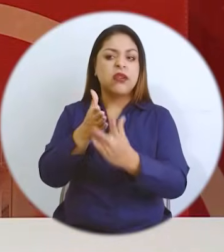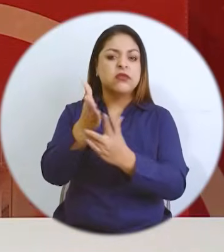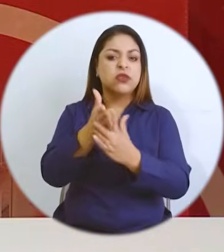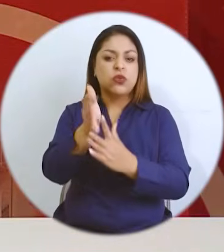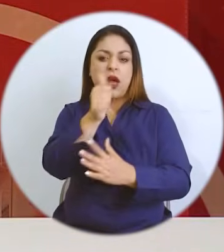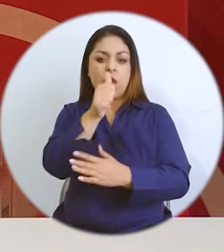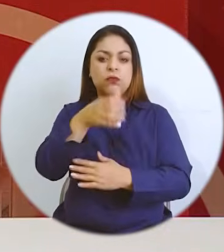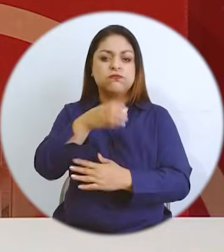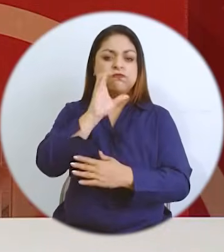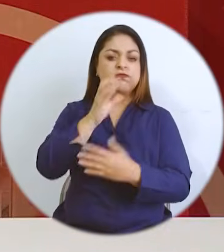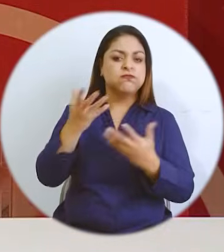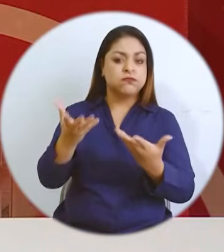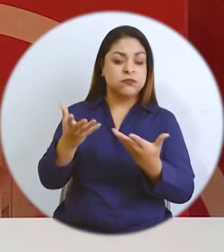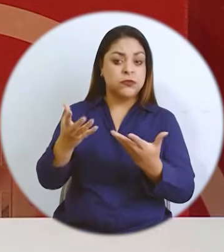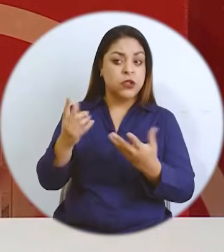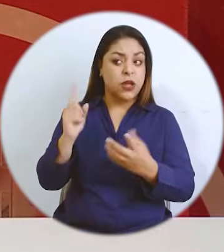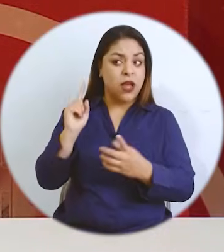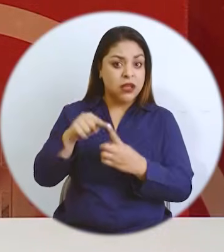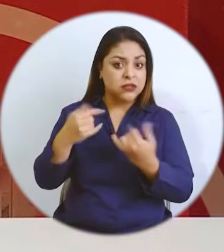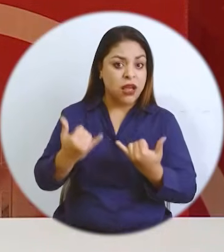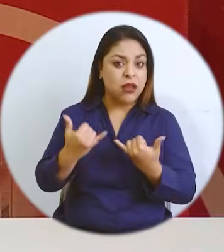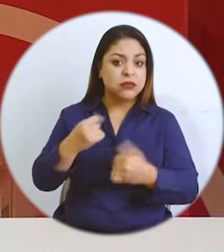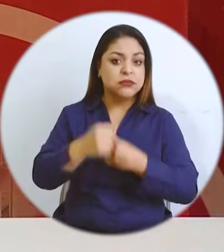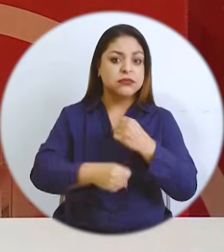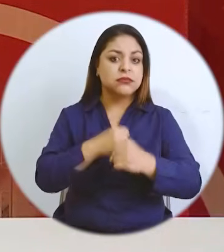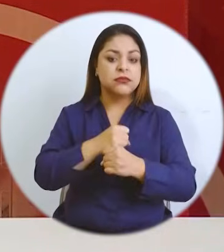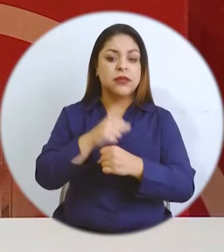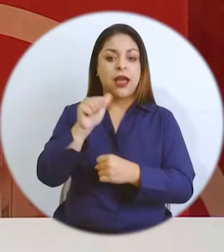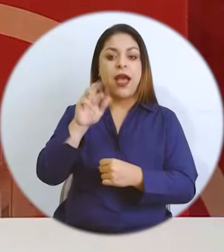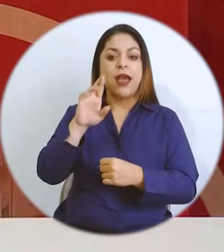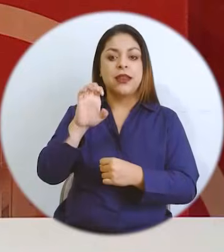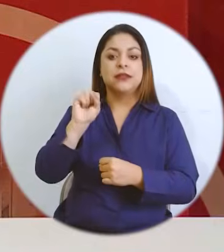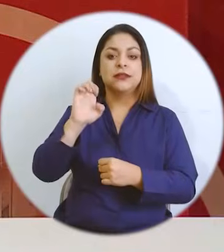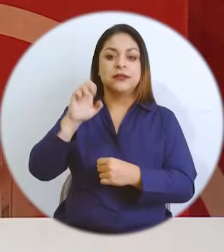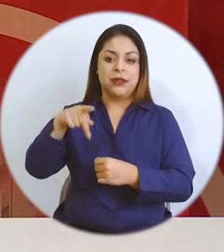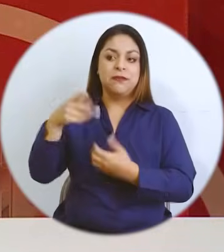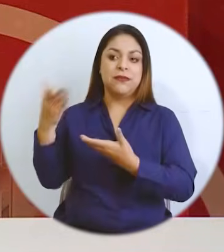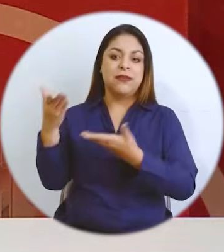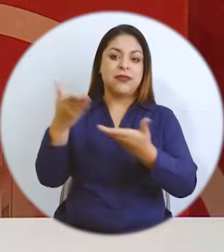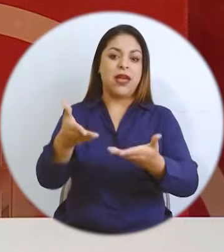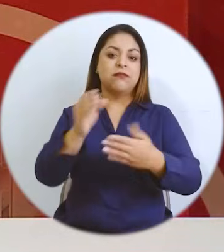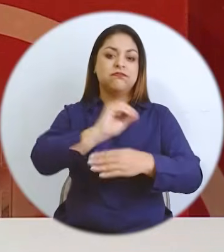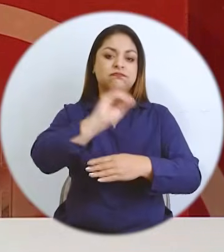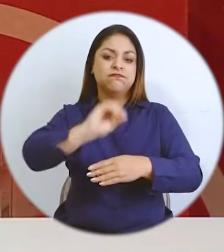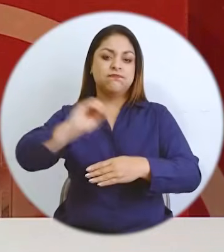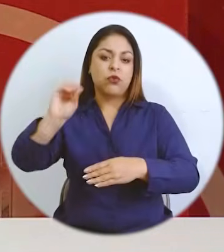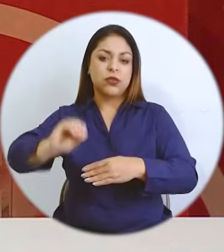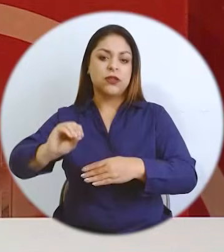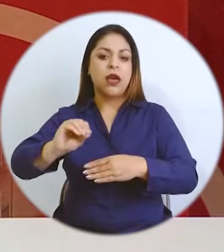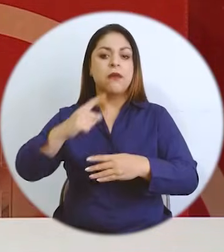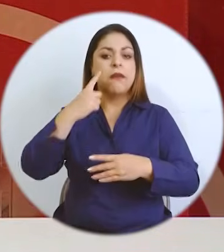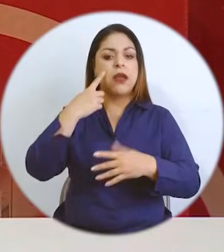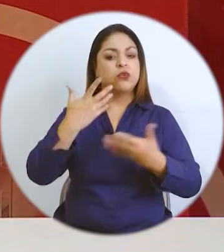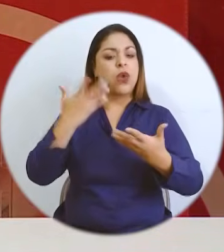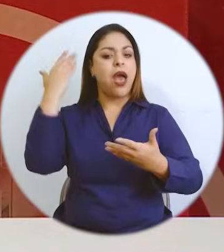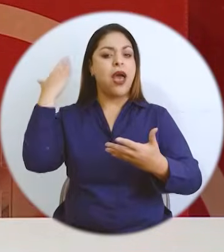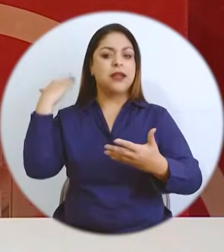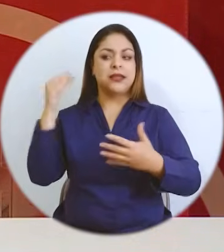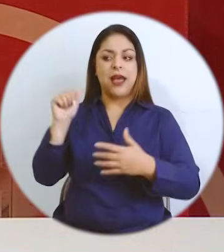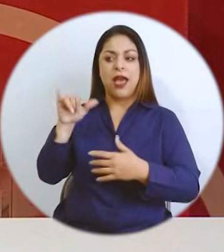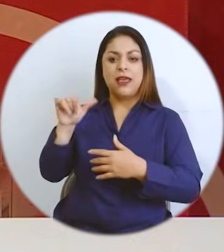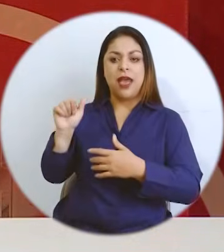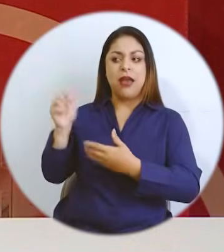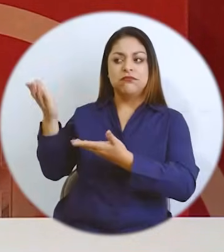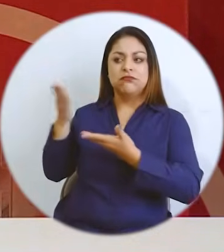agua potable. Es hasta este año que la ARECEP ¿verdad? Está brindando unos indicadores que difieren un poco de lo que tal vez nos estaba entregando la AIA,